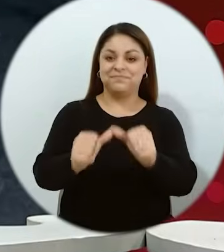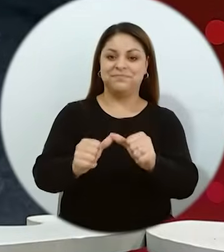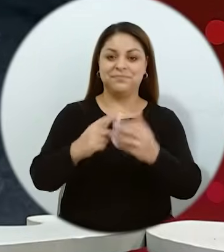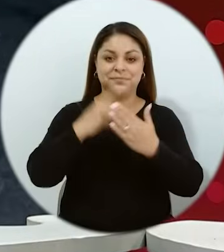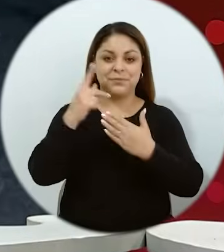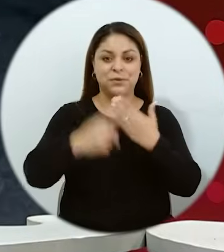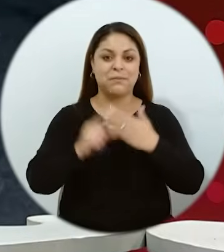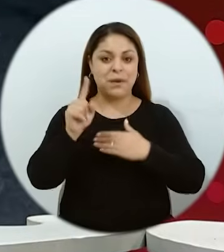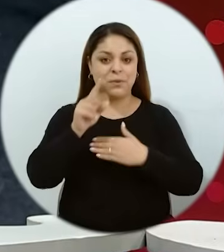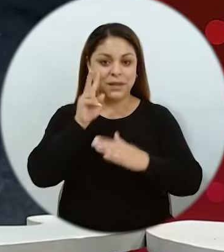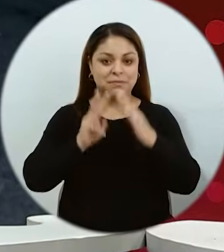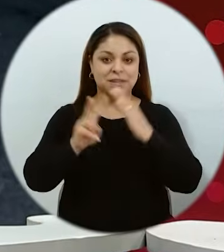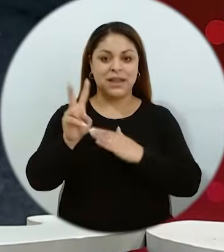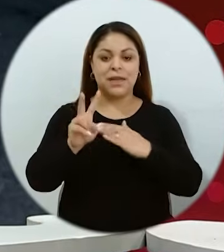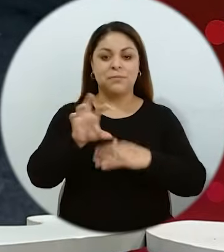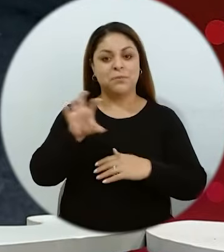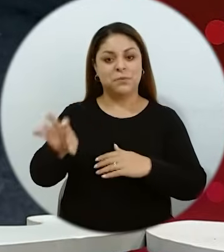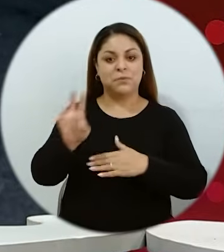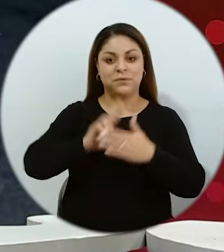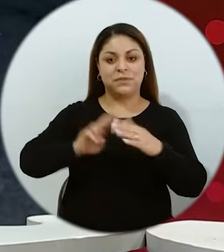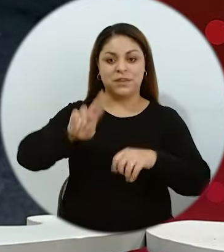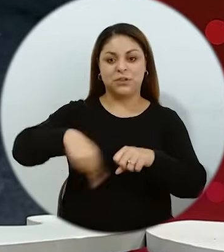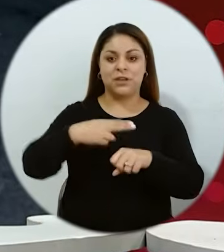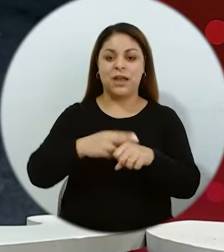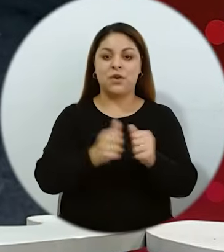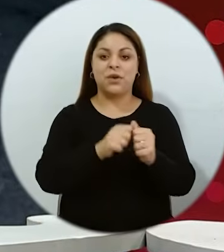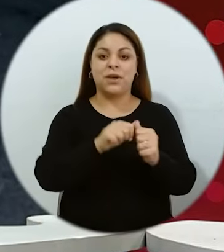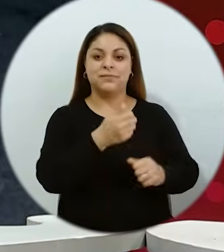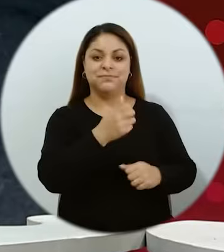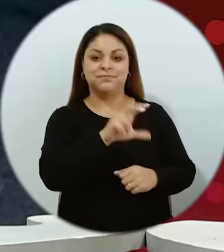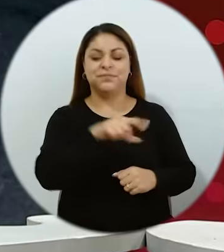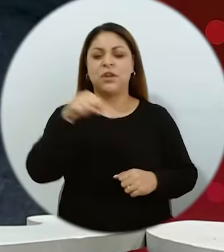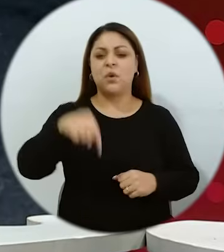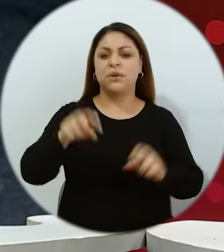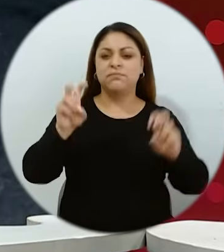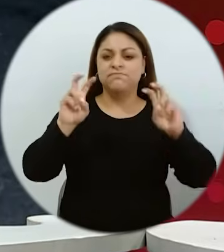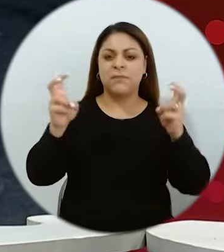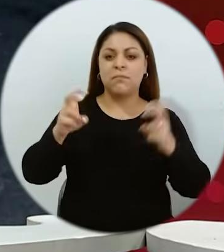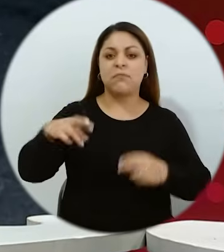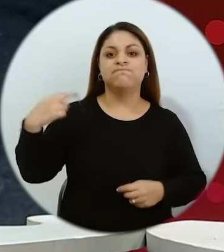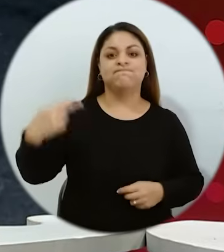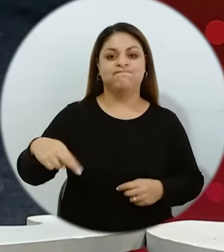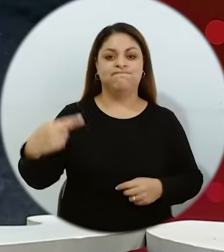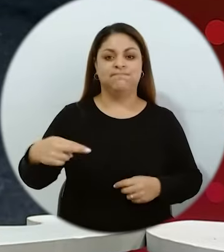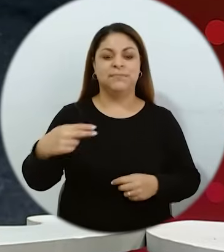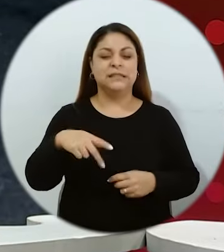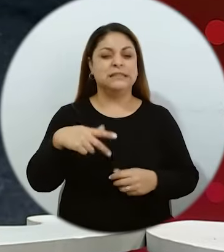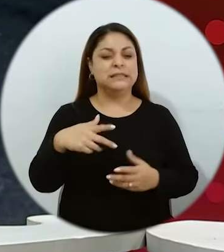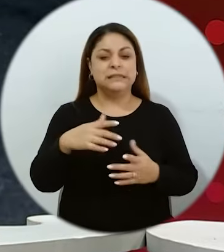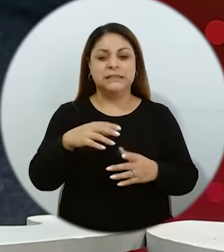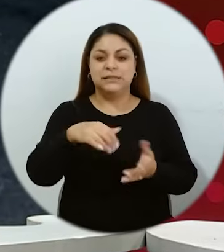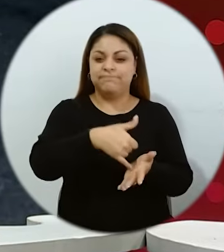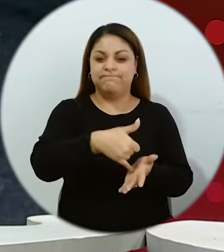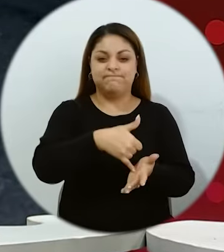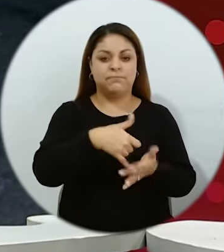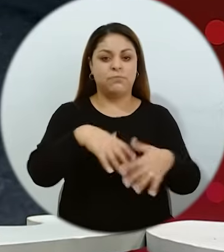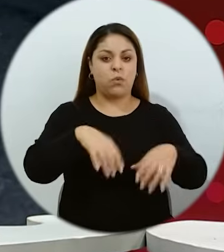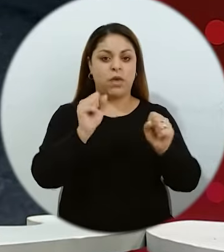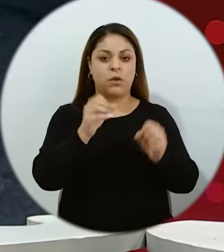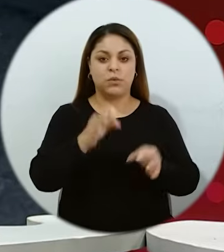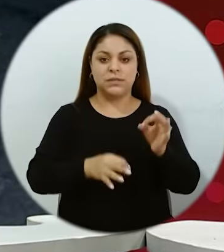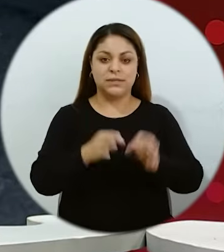Regresa usted a una mirada del programa de la Universidad Nacional y de CINAR S.A. hoy sobre los riesgos sociales del debilitamiento del Poder